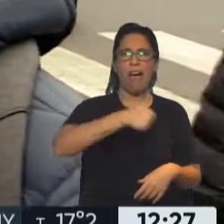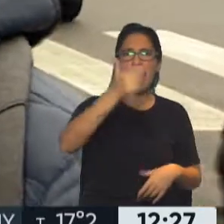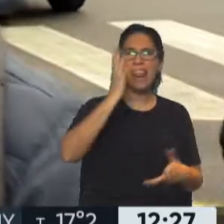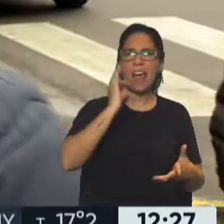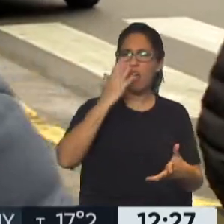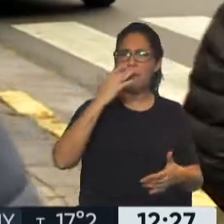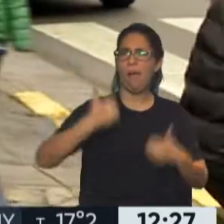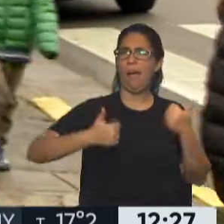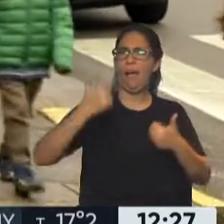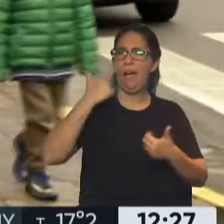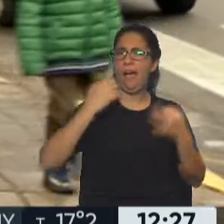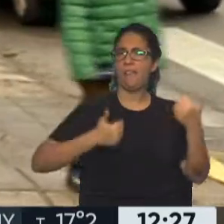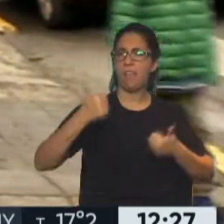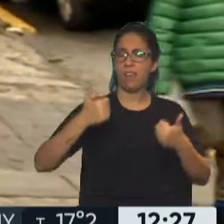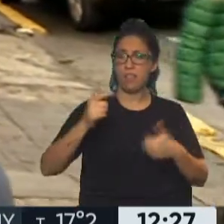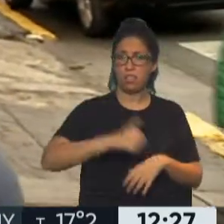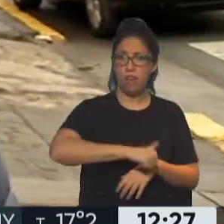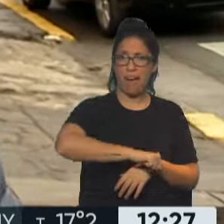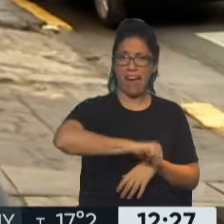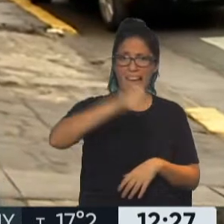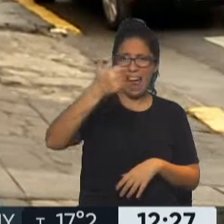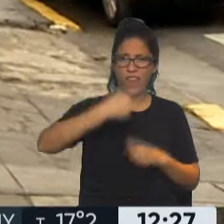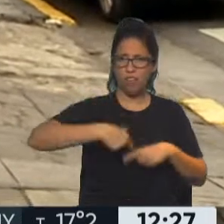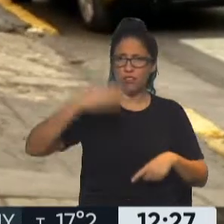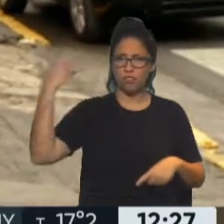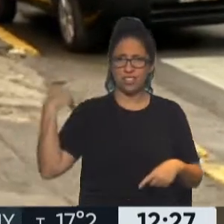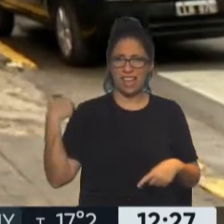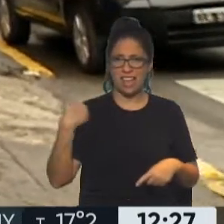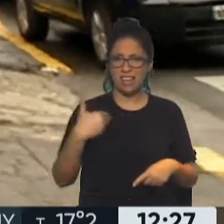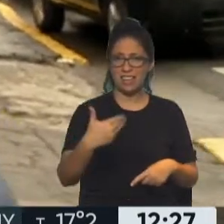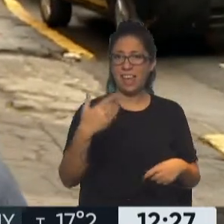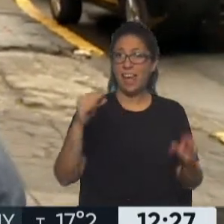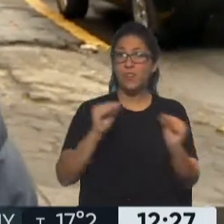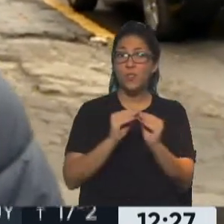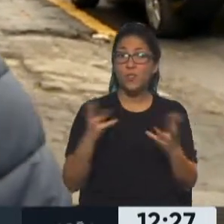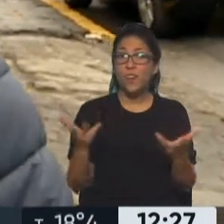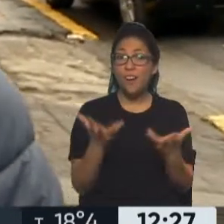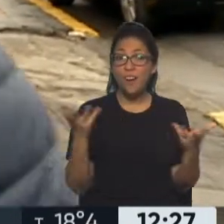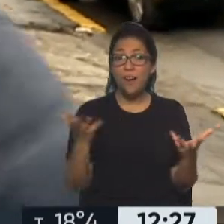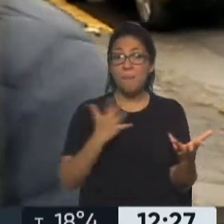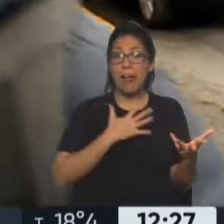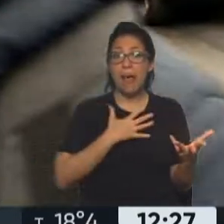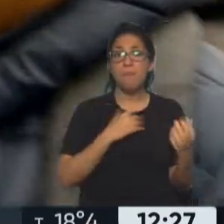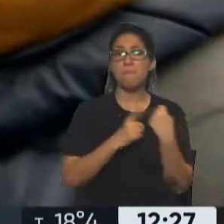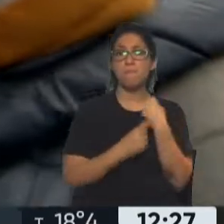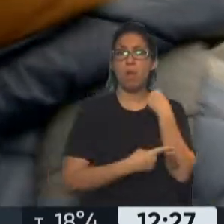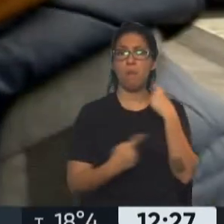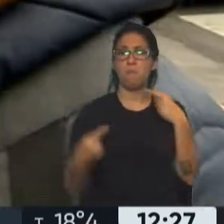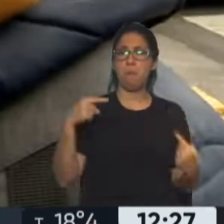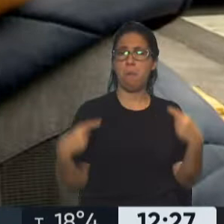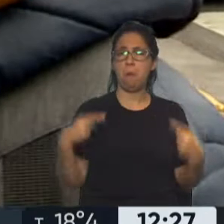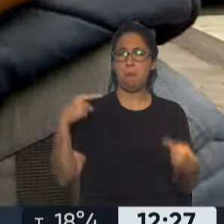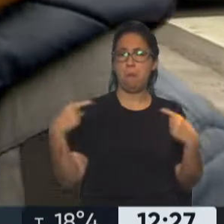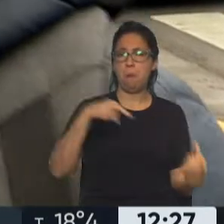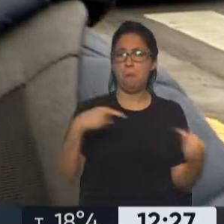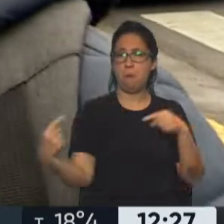peleemos los premios. Y el equipo viene a ganar cosas, o sea, ¿cómo es el tema? Para mí es una fuerza de poder. Una lucha